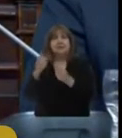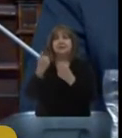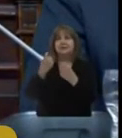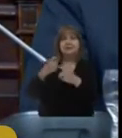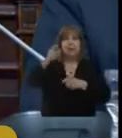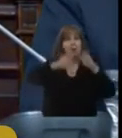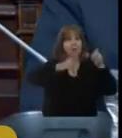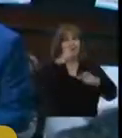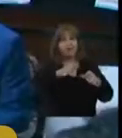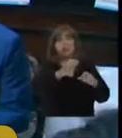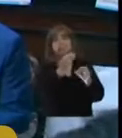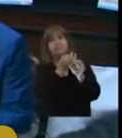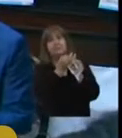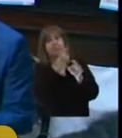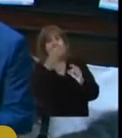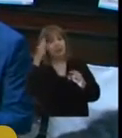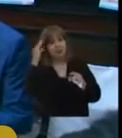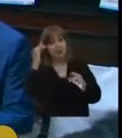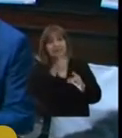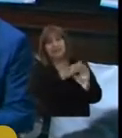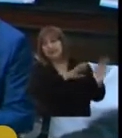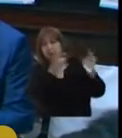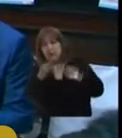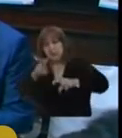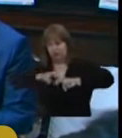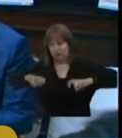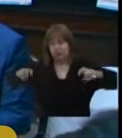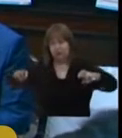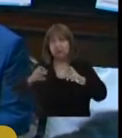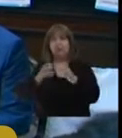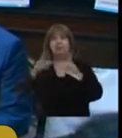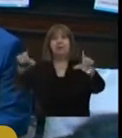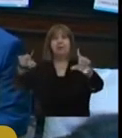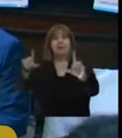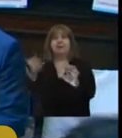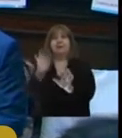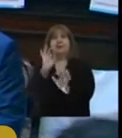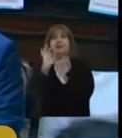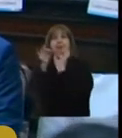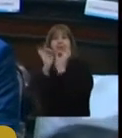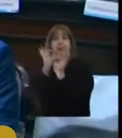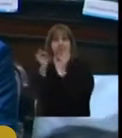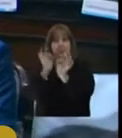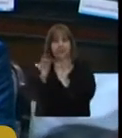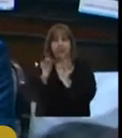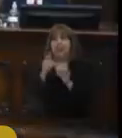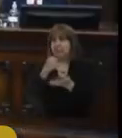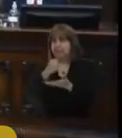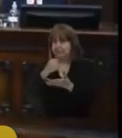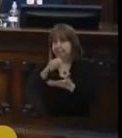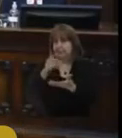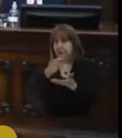llamó. ¿Una contrarreforma o un texto nuevo de reforma constitucional? ¿Lo piensan? Nosotros tenemos muchas iniciativas que tienen que ver con esto que te estoy diciendo,